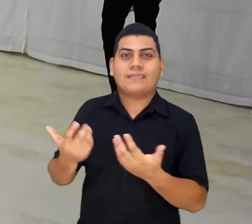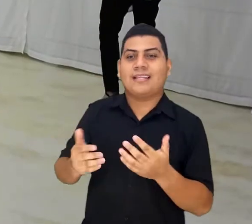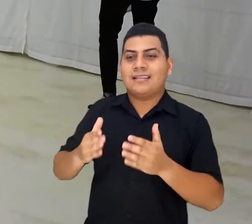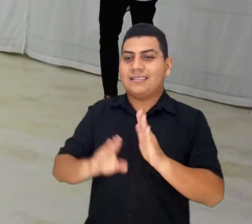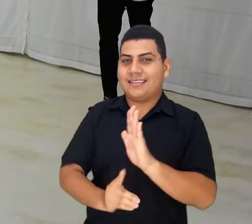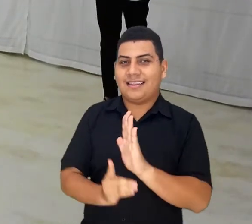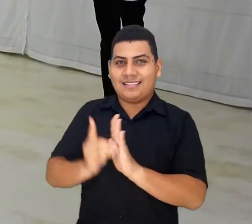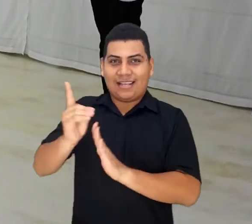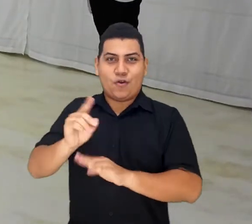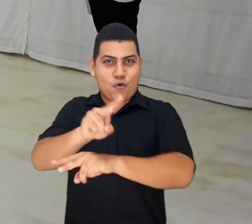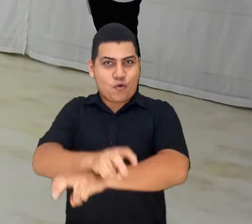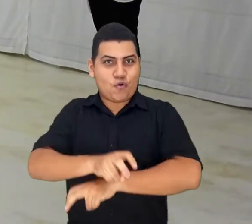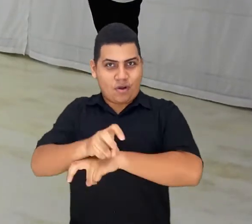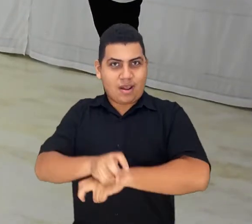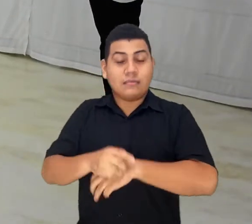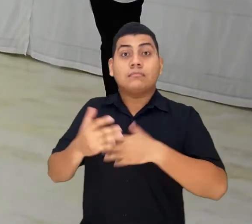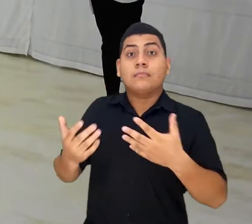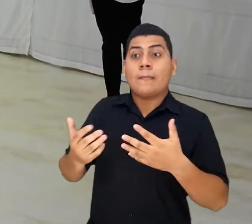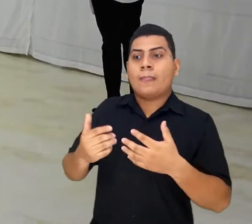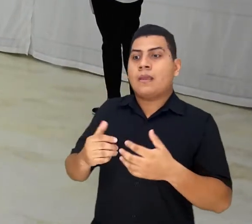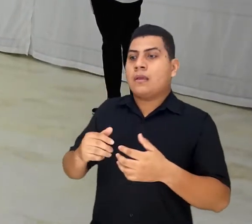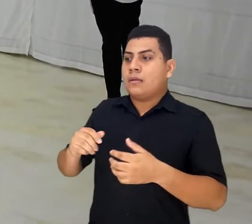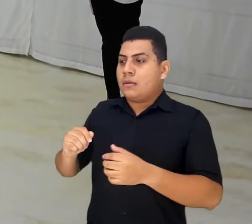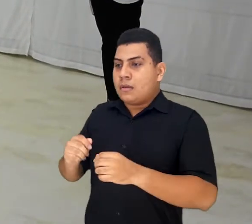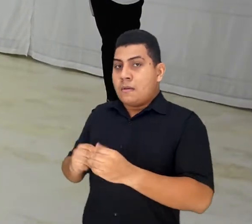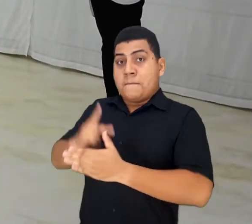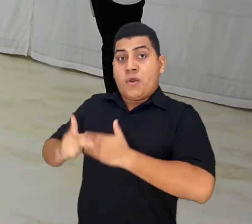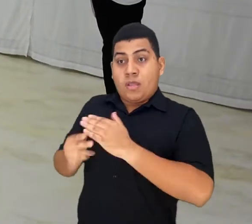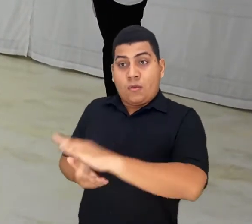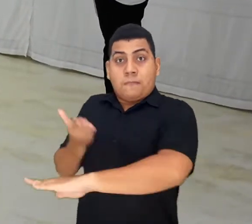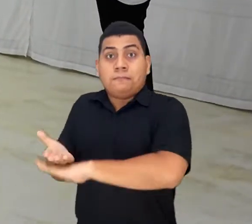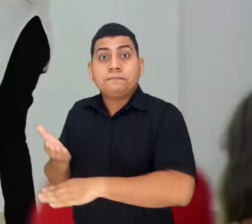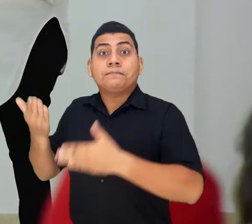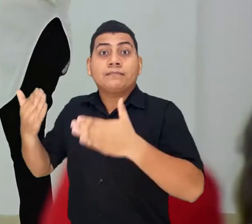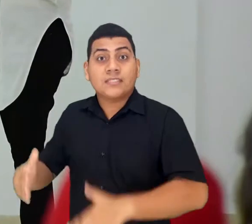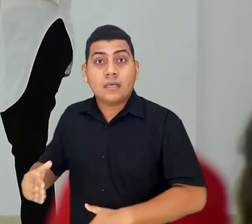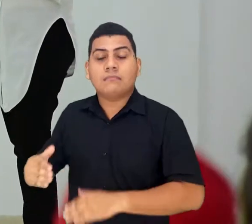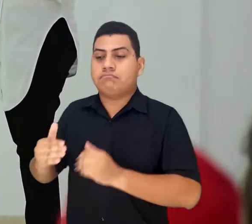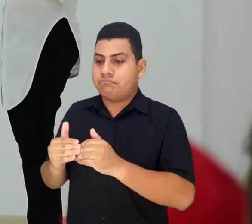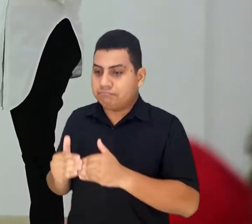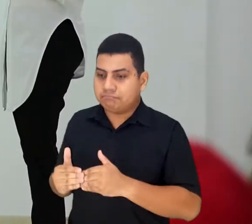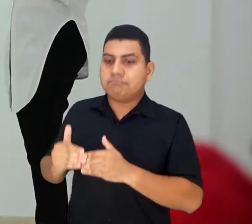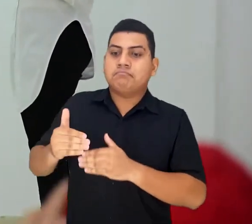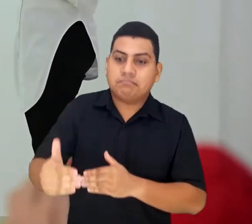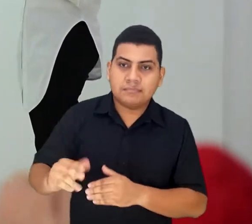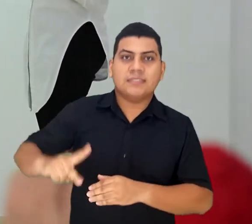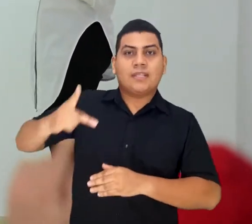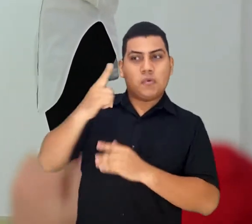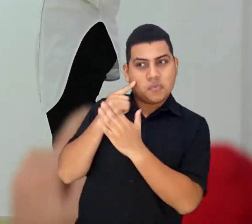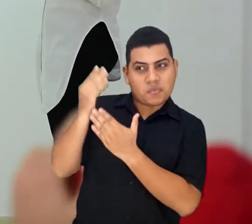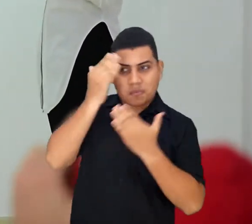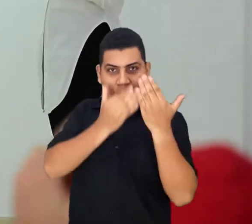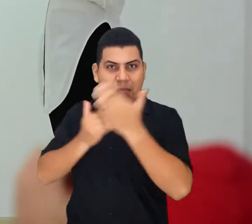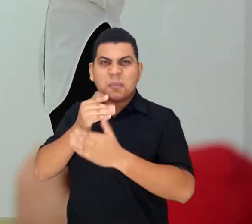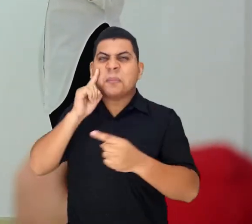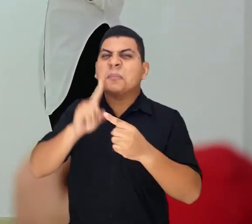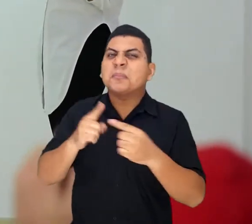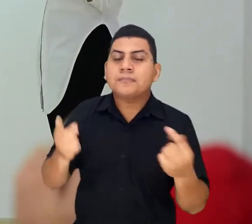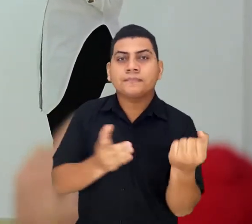de la Agencia de Desarrollo Rural están calificados para la segunda fase, los cuales son el proyecto